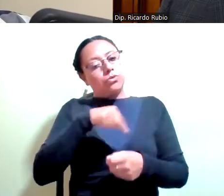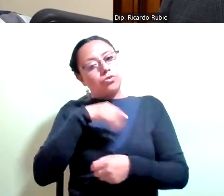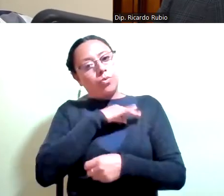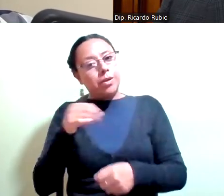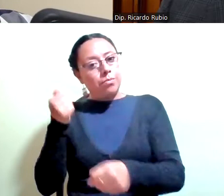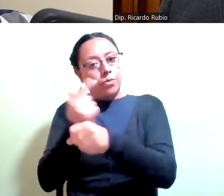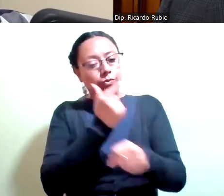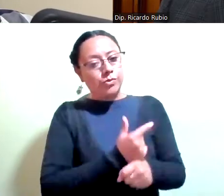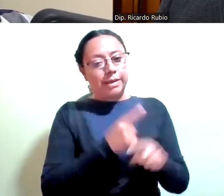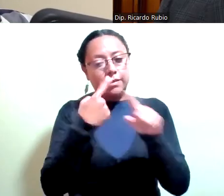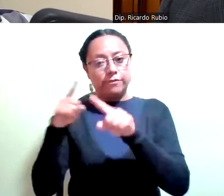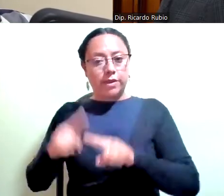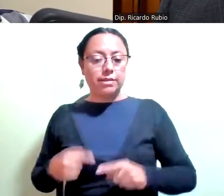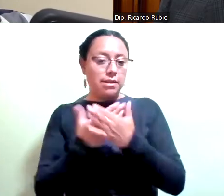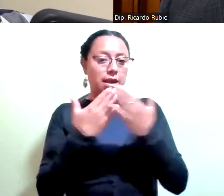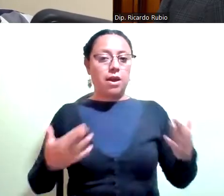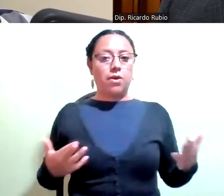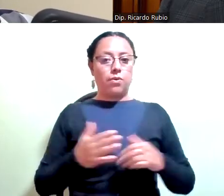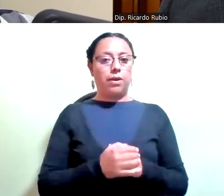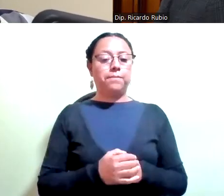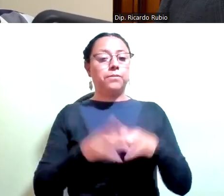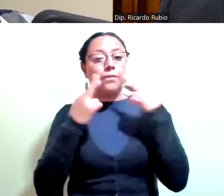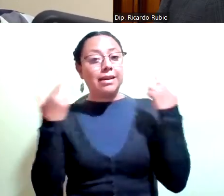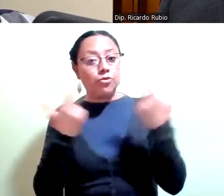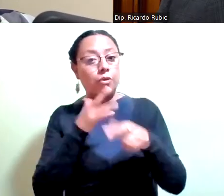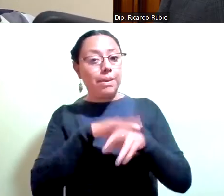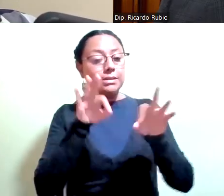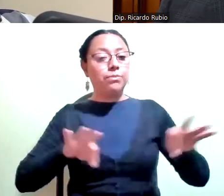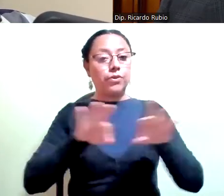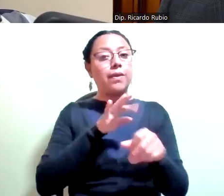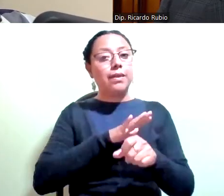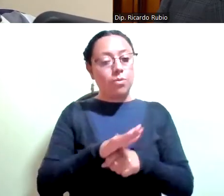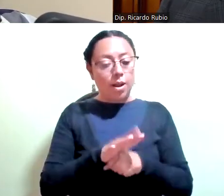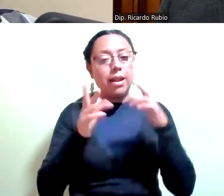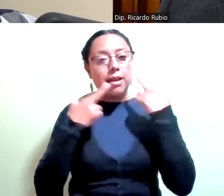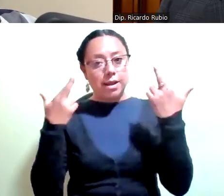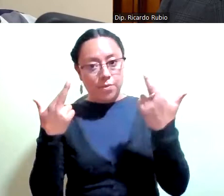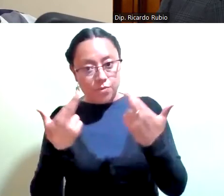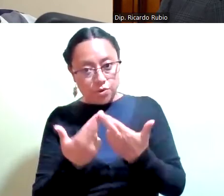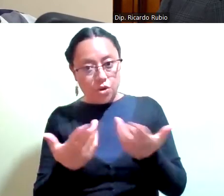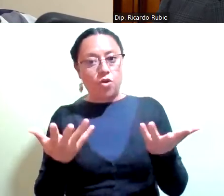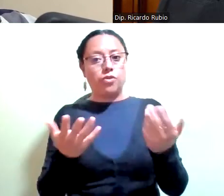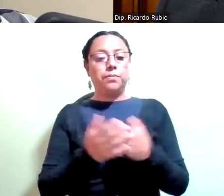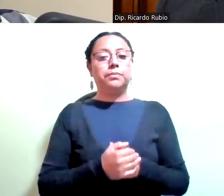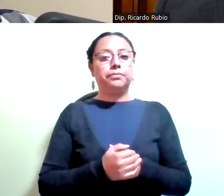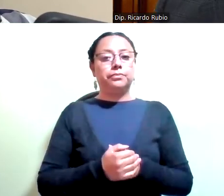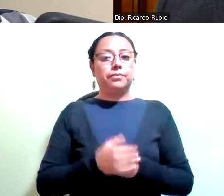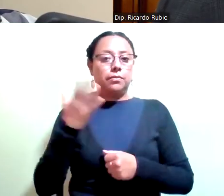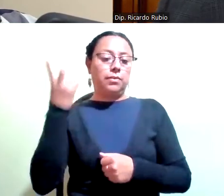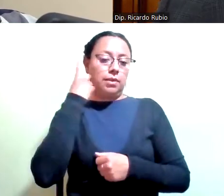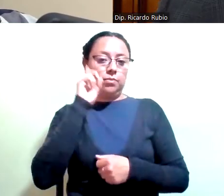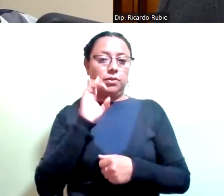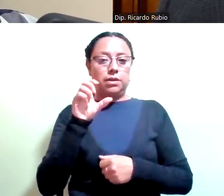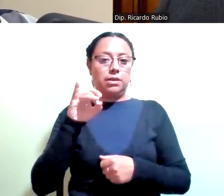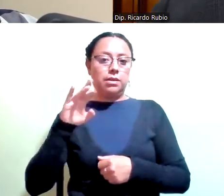votación o la mesa que cuenta es esta, la sesión de la comisión, la sesión de los asesores, como dice la diputada Circe. Bueno, yo también coincido